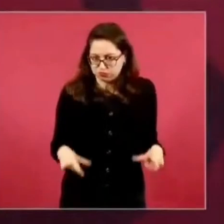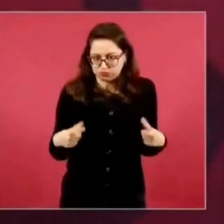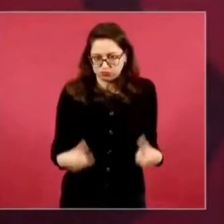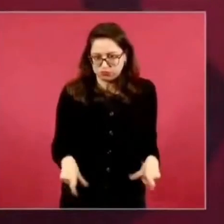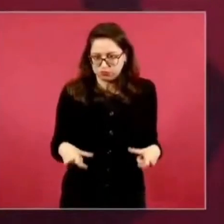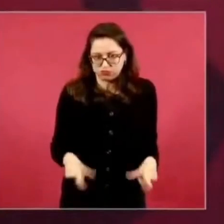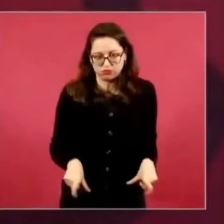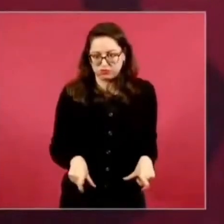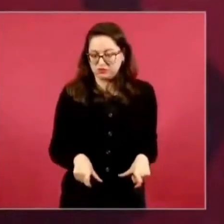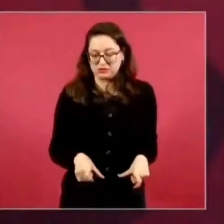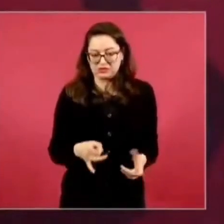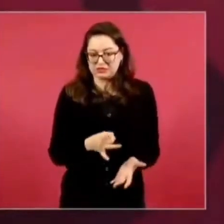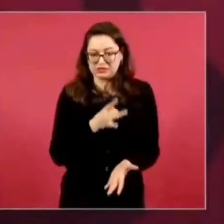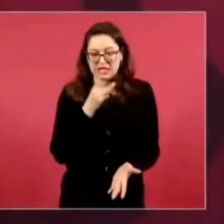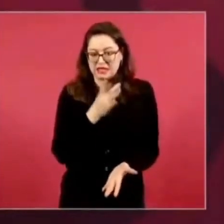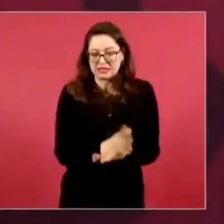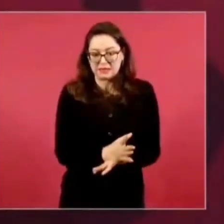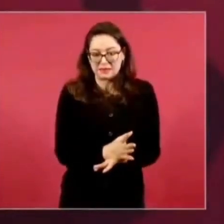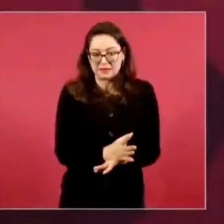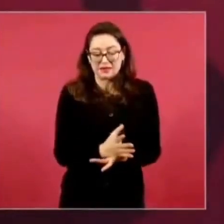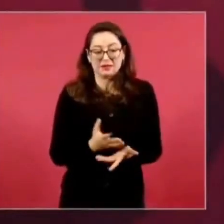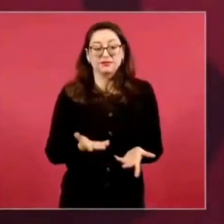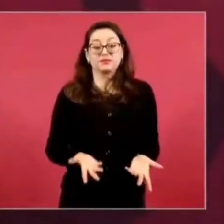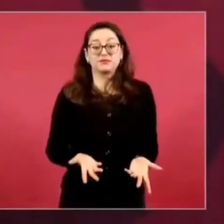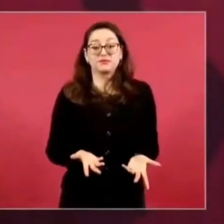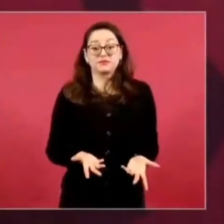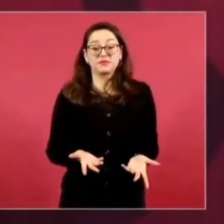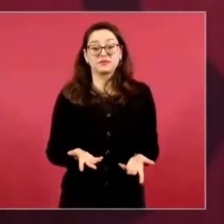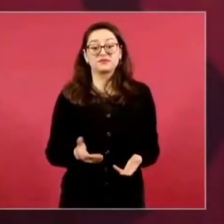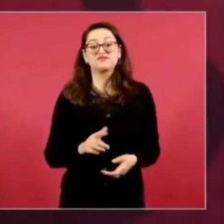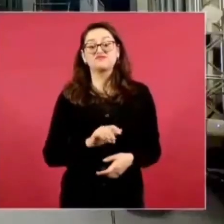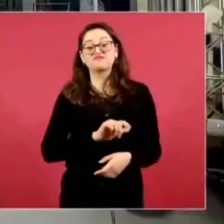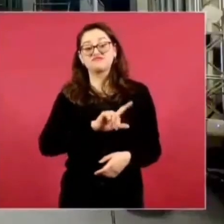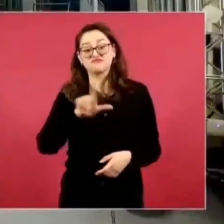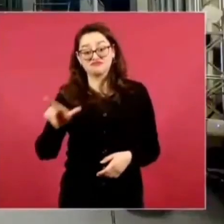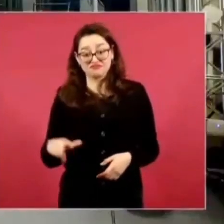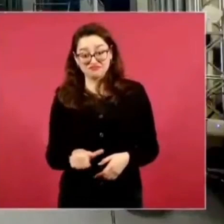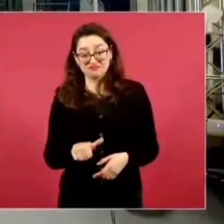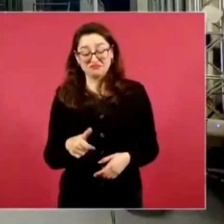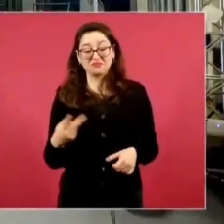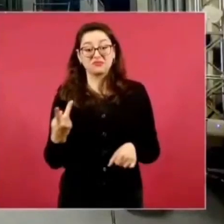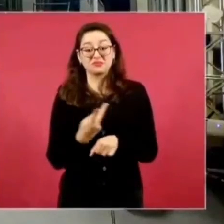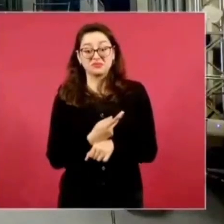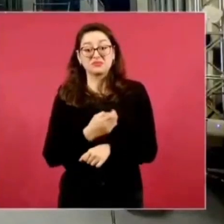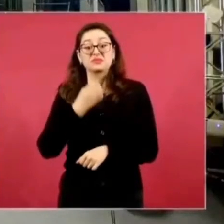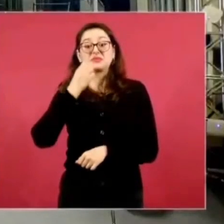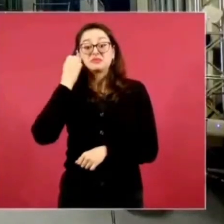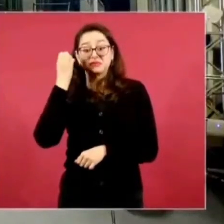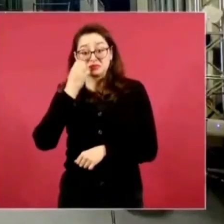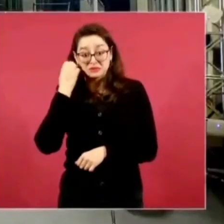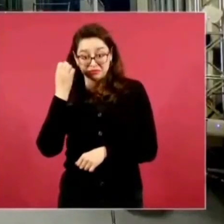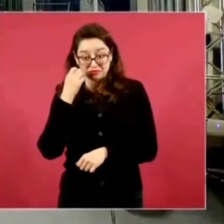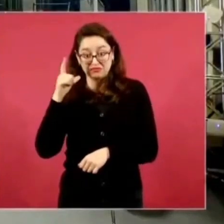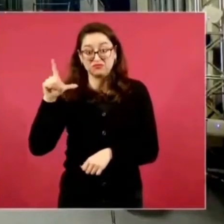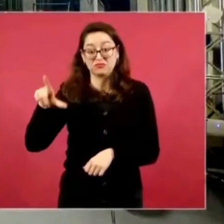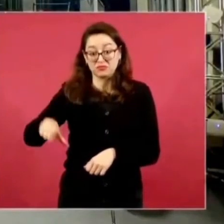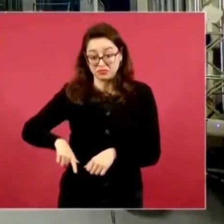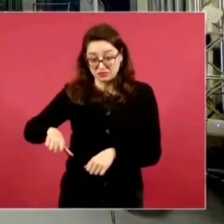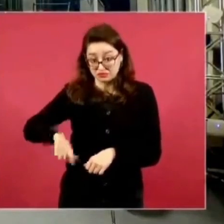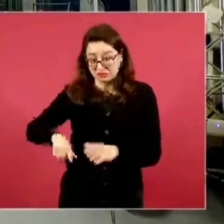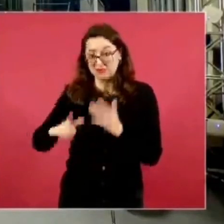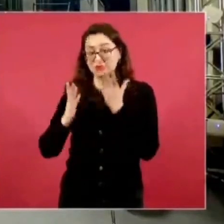todavía más lamentables de los que estudian en escuelas públicas, que